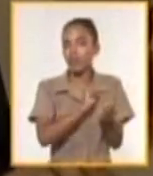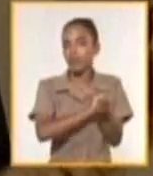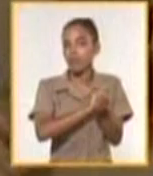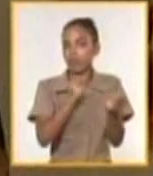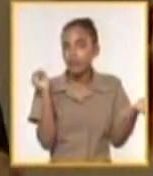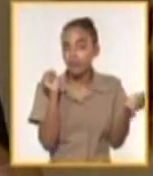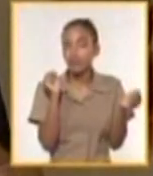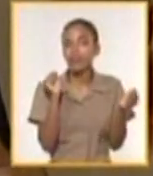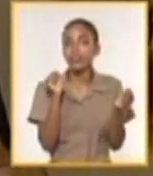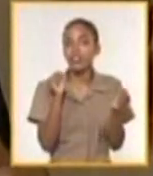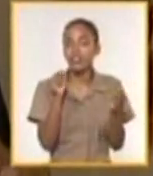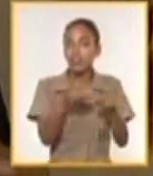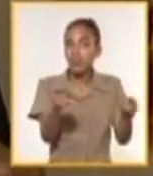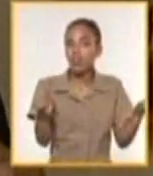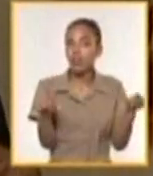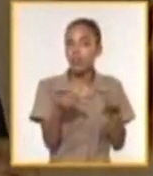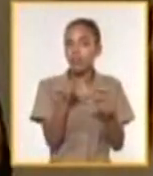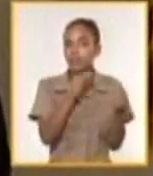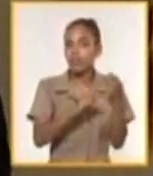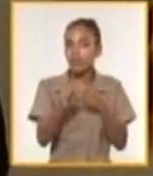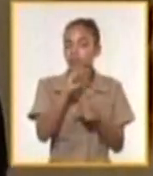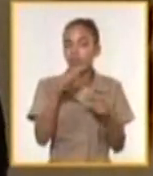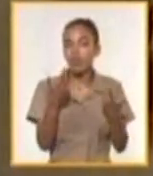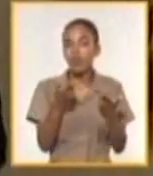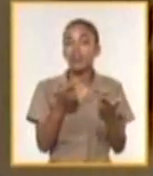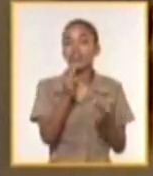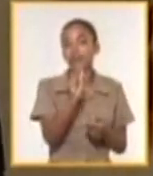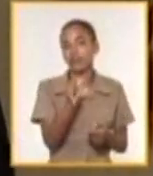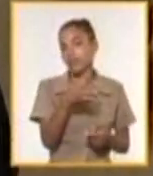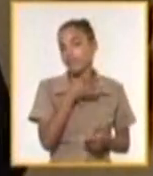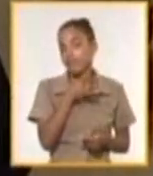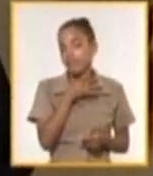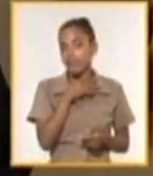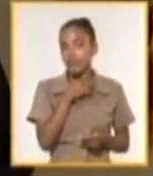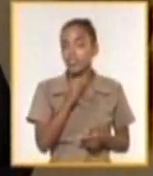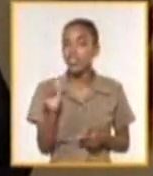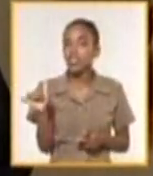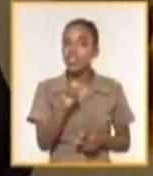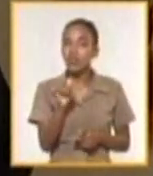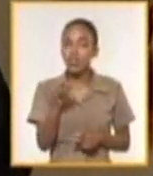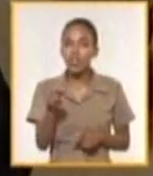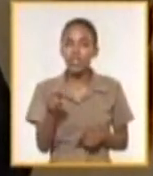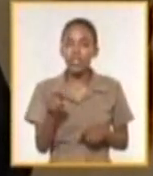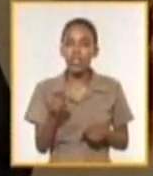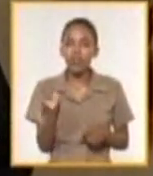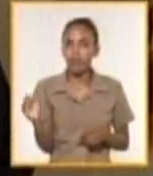espacios fundamentalmente para los pobres. Es uno de los primeros conspiradores.